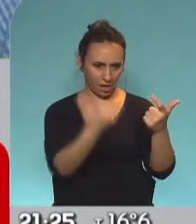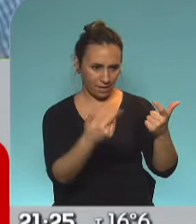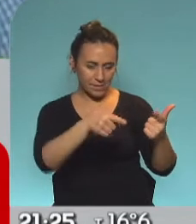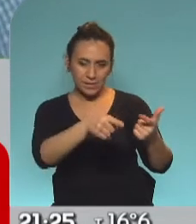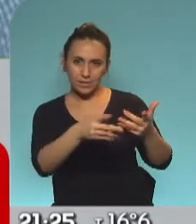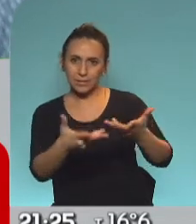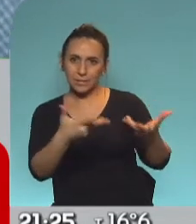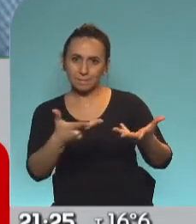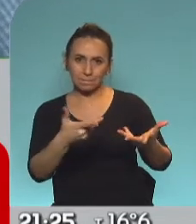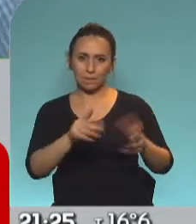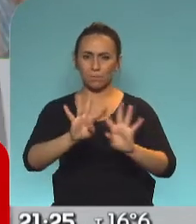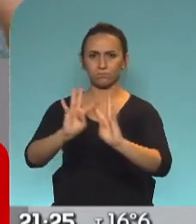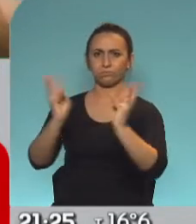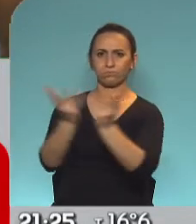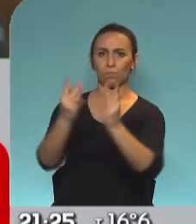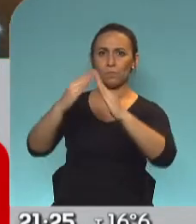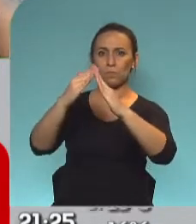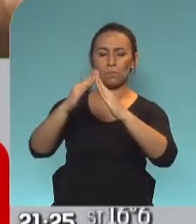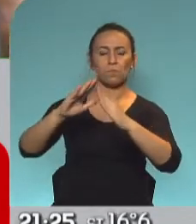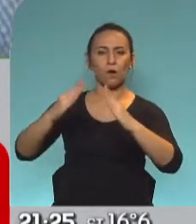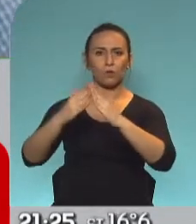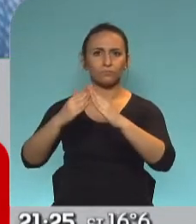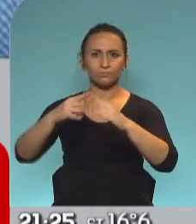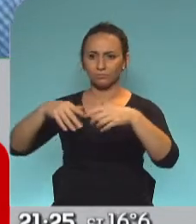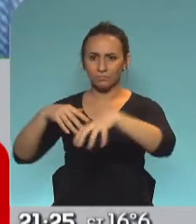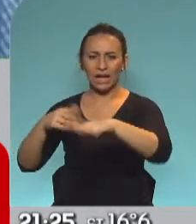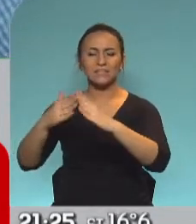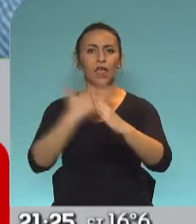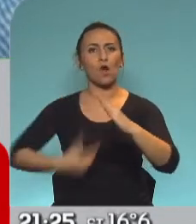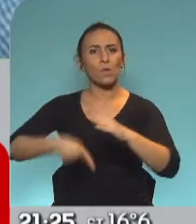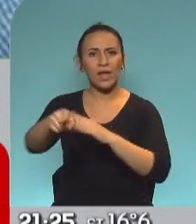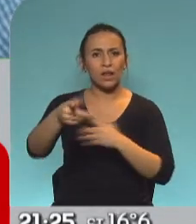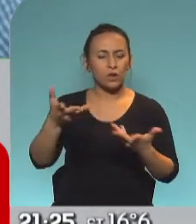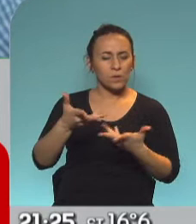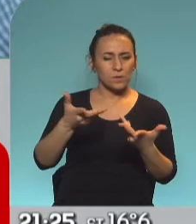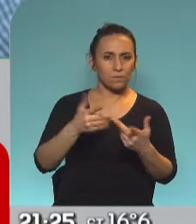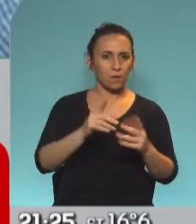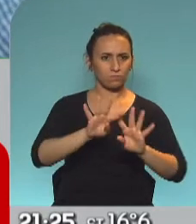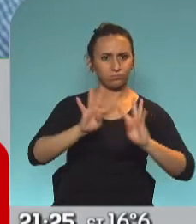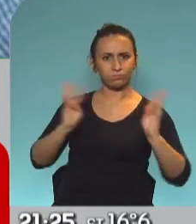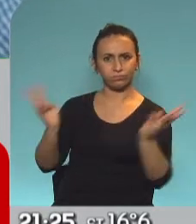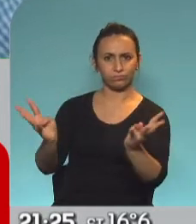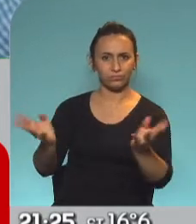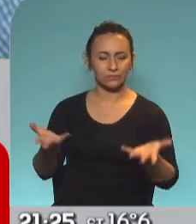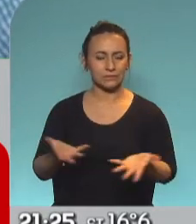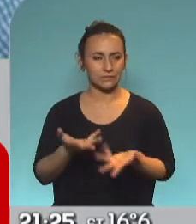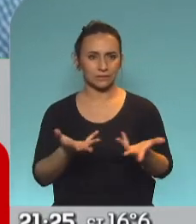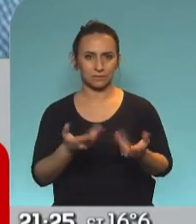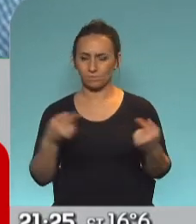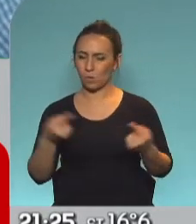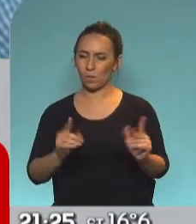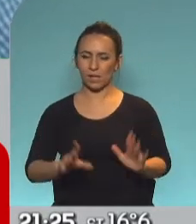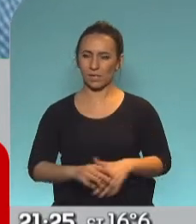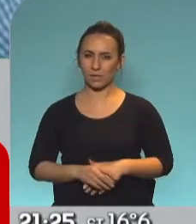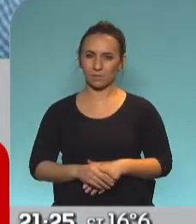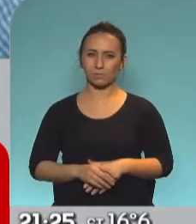del poder político, teniendo en cuenta que estamos en pandemia y que el gobierno prácticamente funciona en su integralidad en la quinta presidencial. En algún punto